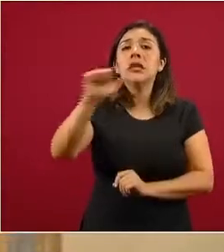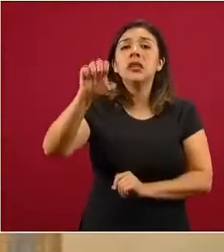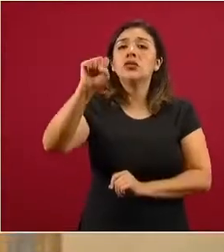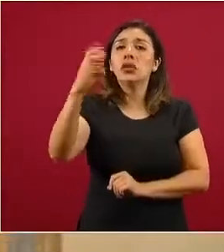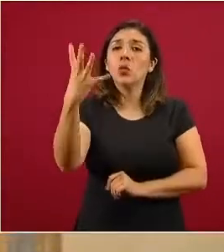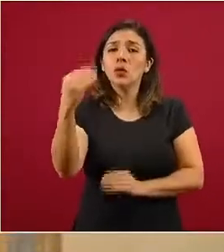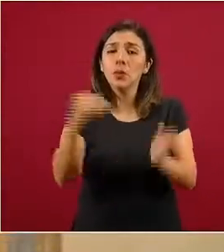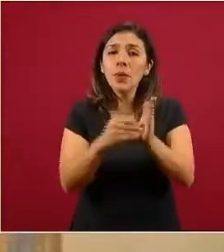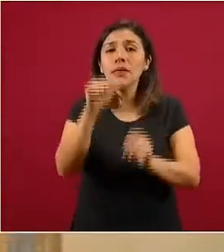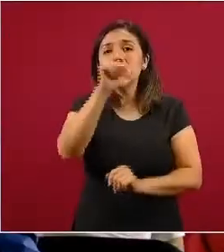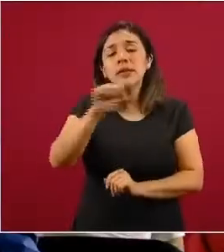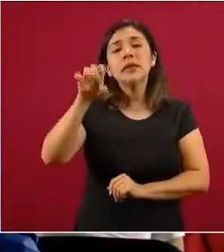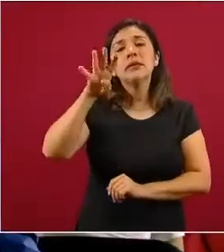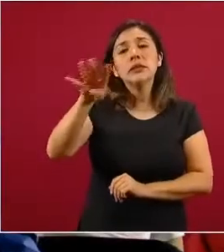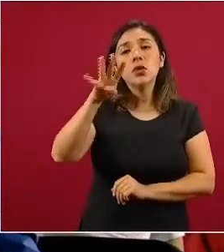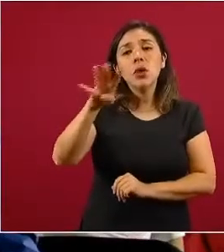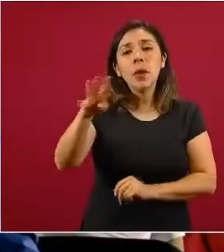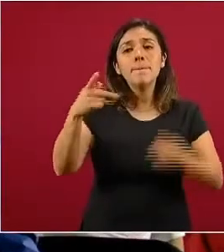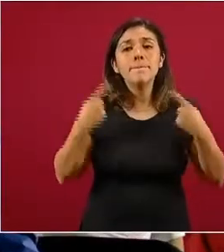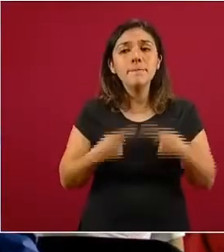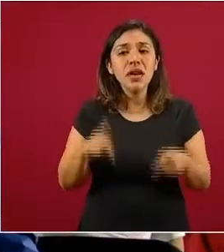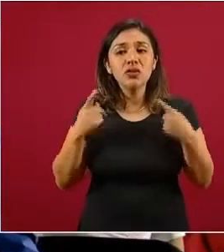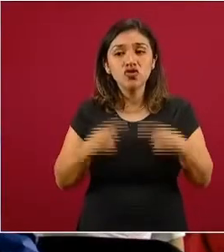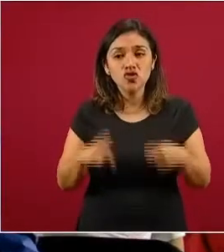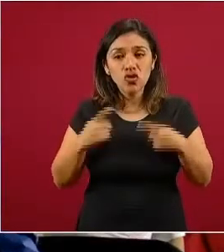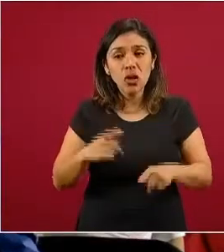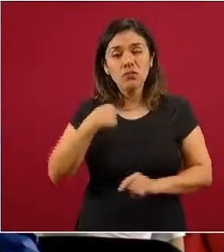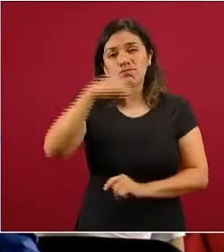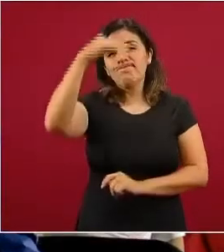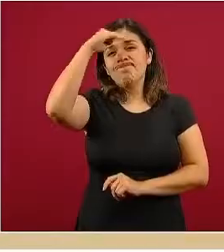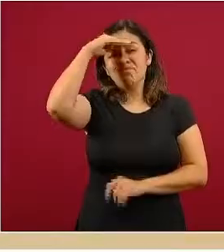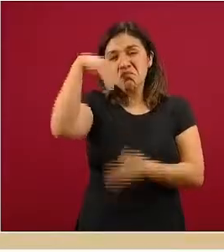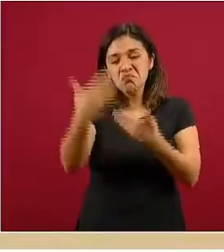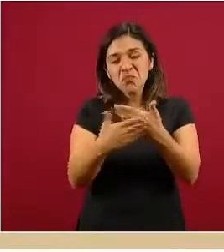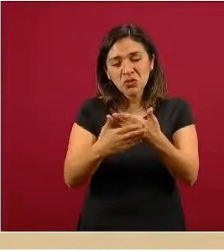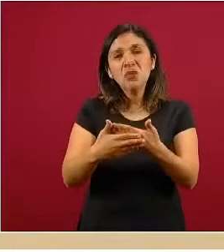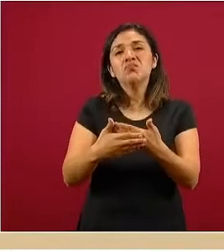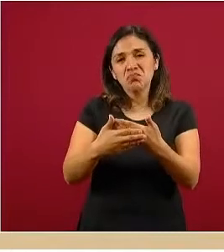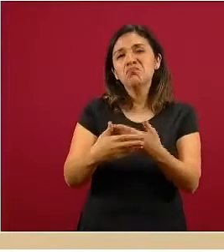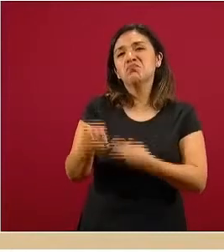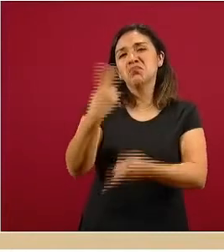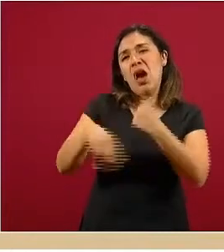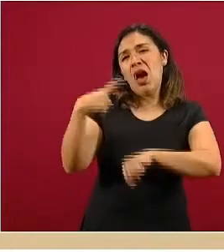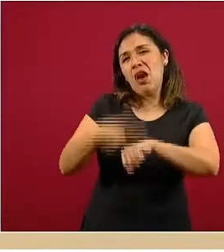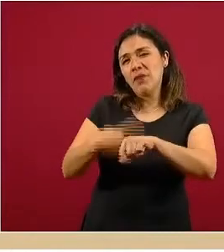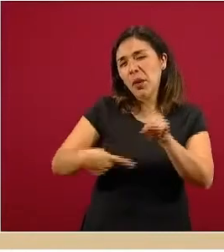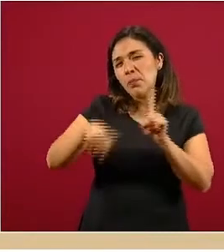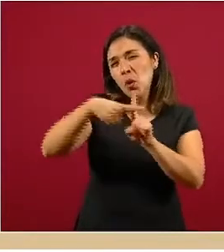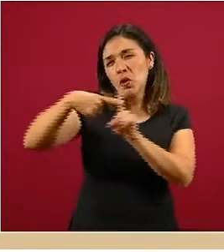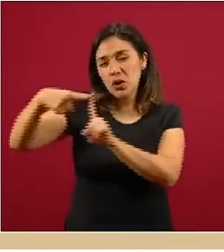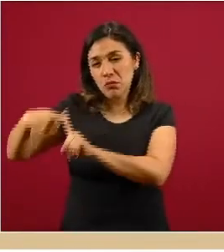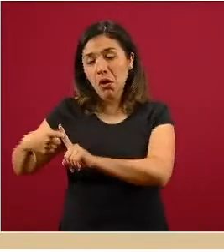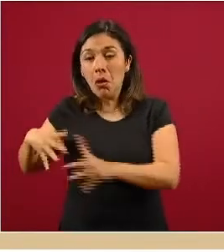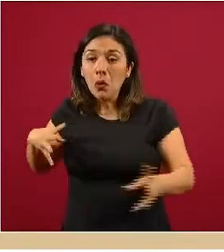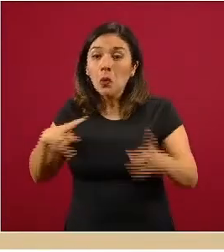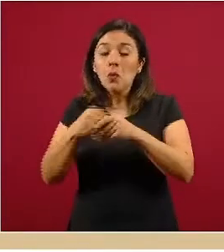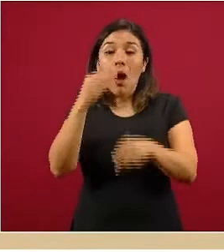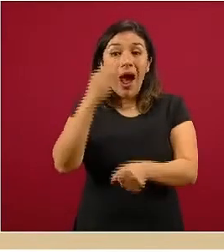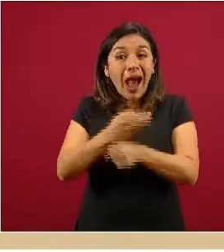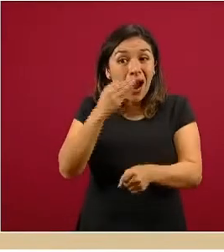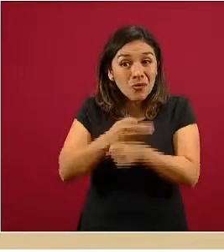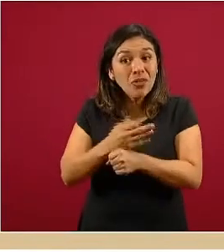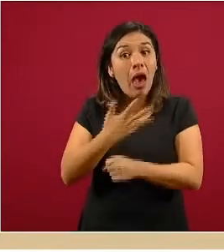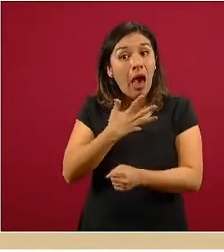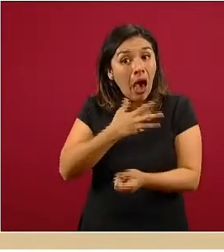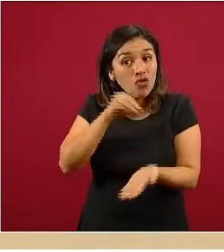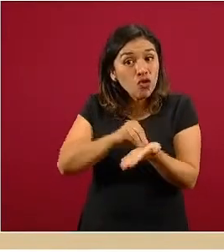no se les tomó una muestra para el laboratorio. Recordemos que el Manual de Vigilancia Epidemiológica